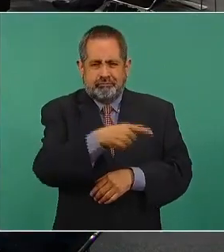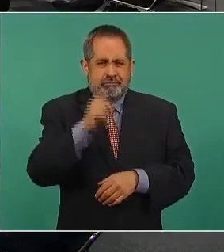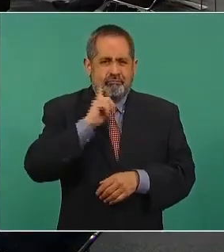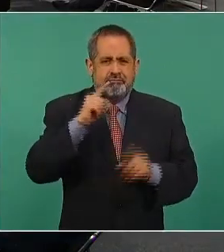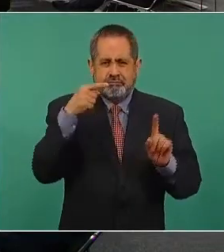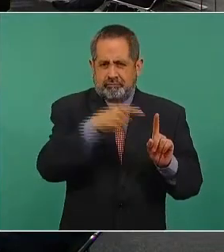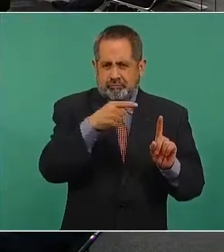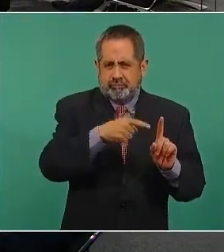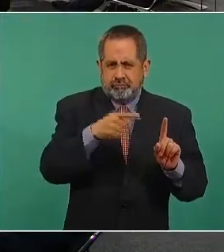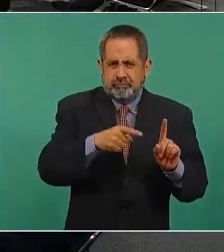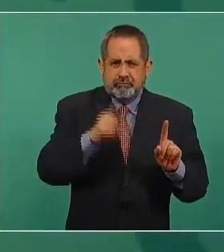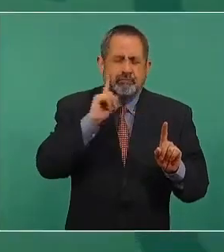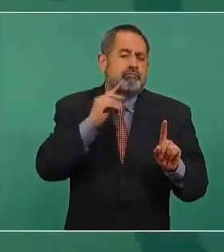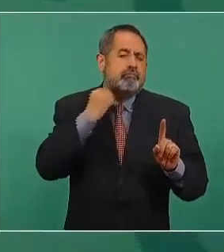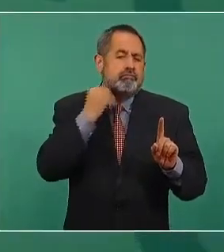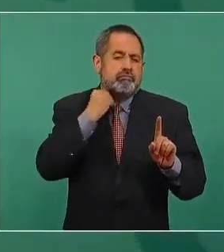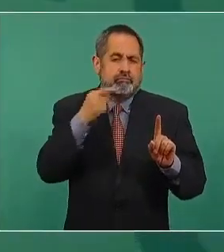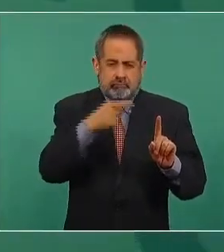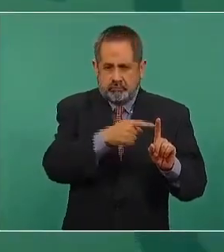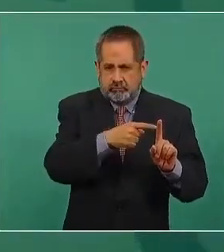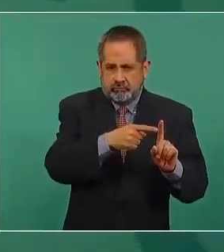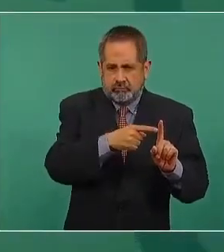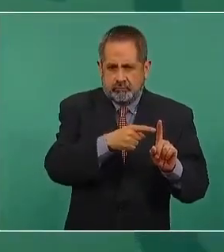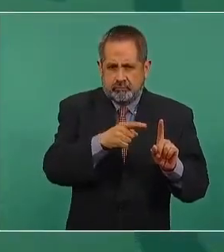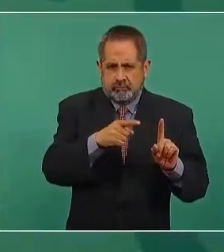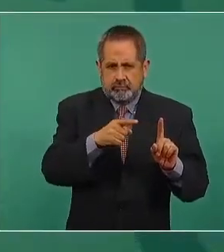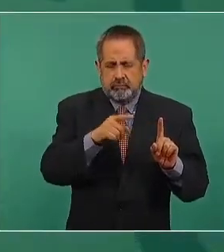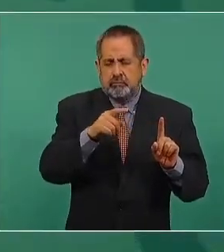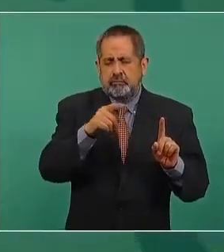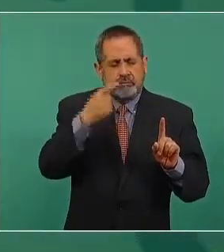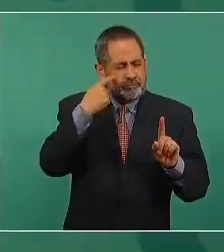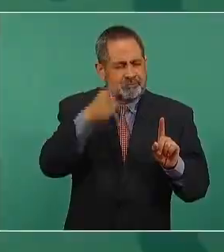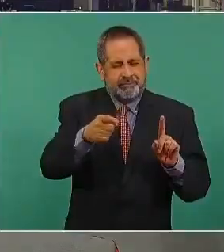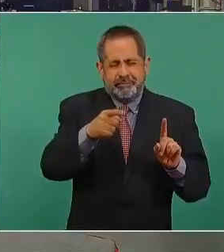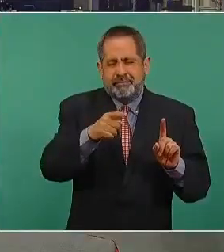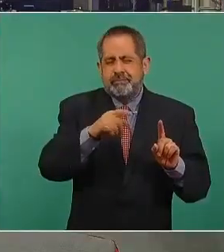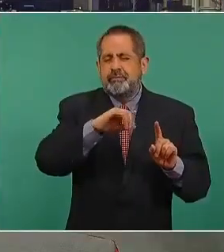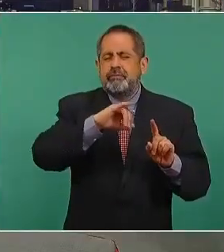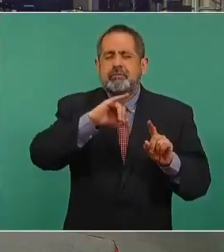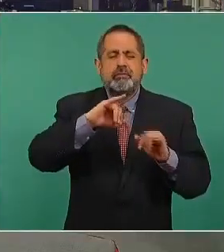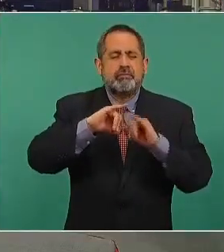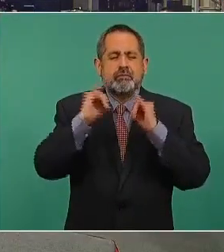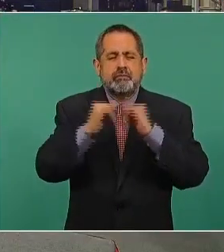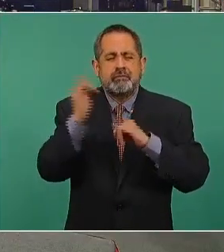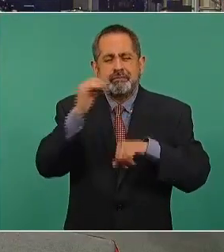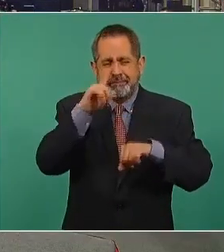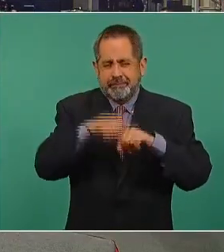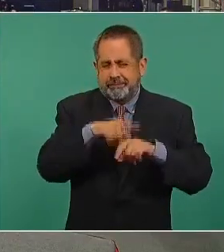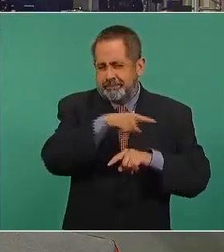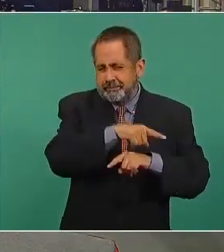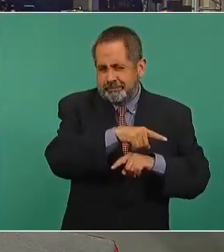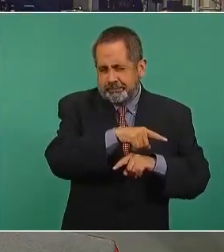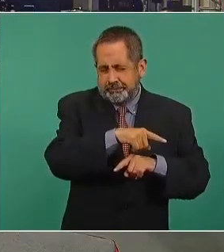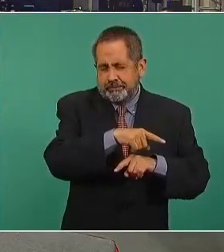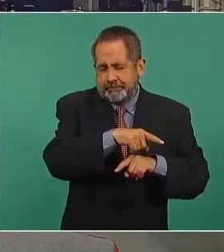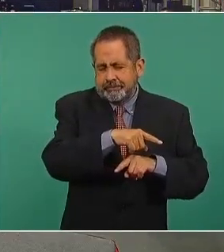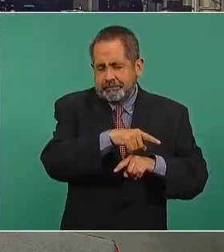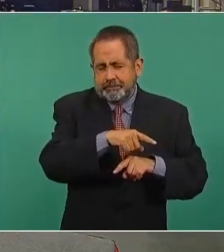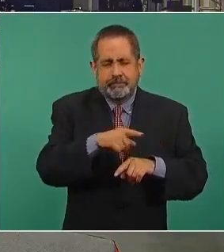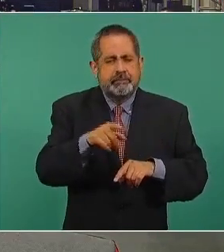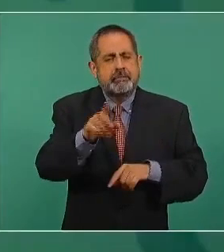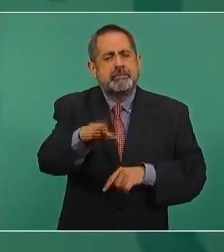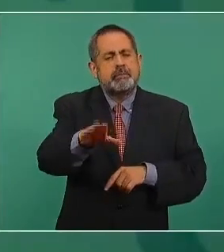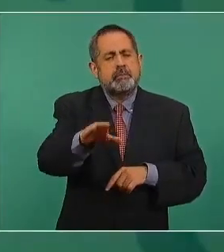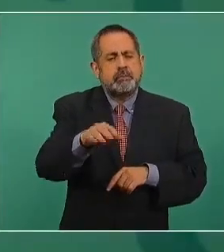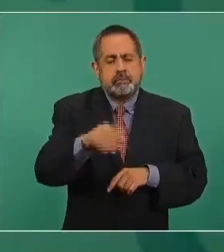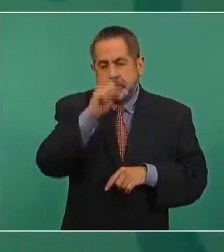la abogada de conciliación. Sí, porque si te parece. Sí, claro, presidente. Y que